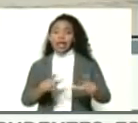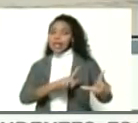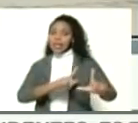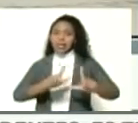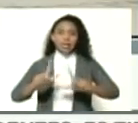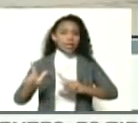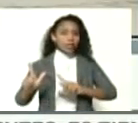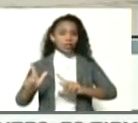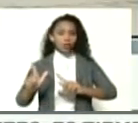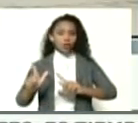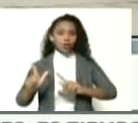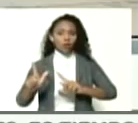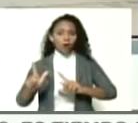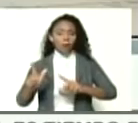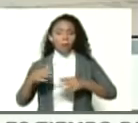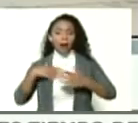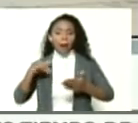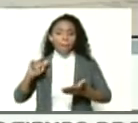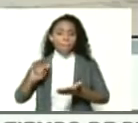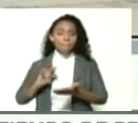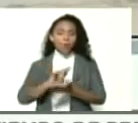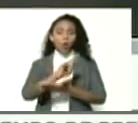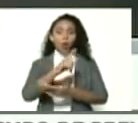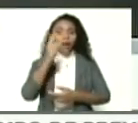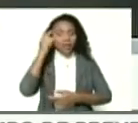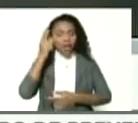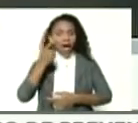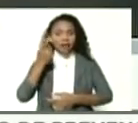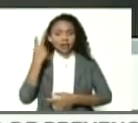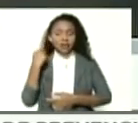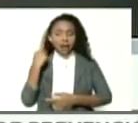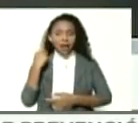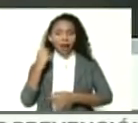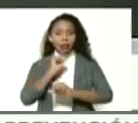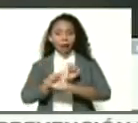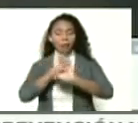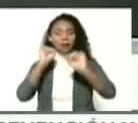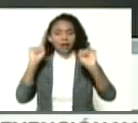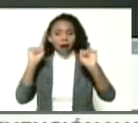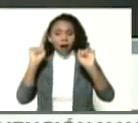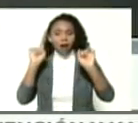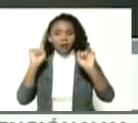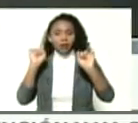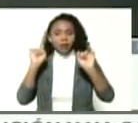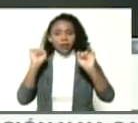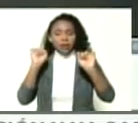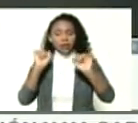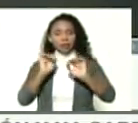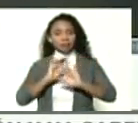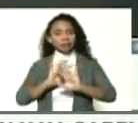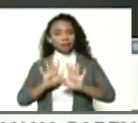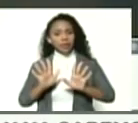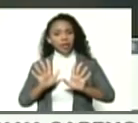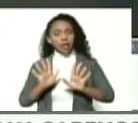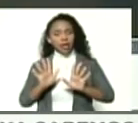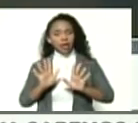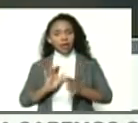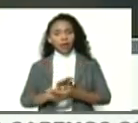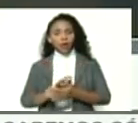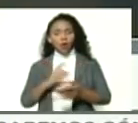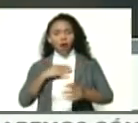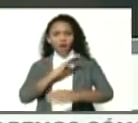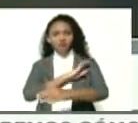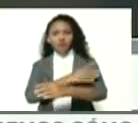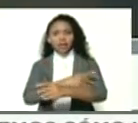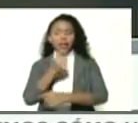para despegar en el día de ayer, en la mañana, ya con la fuerza